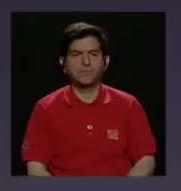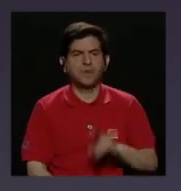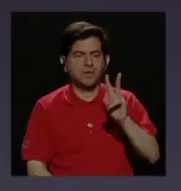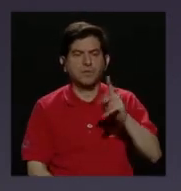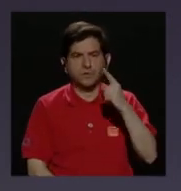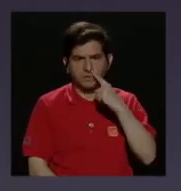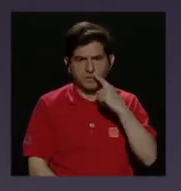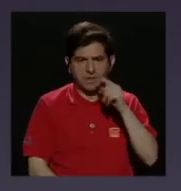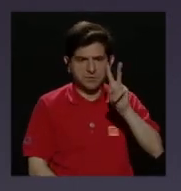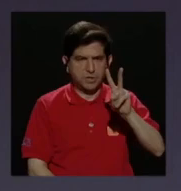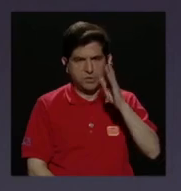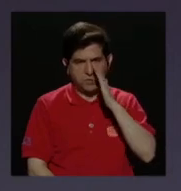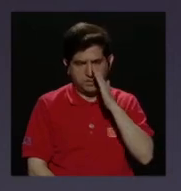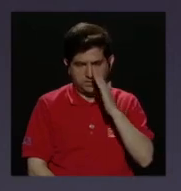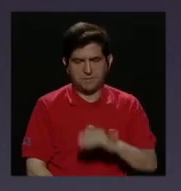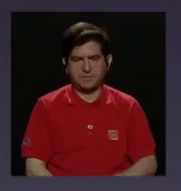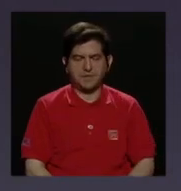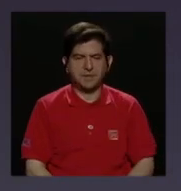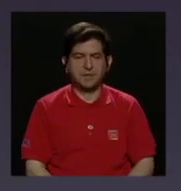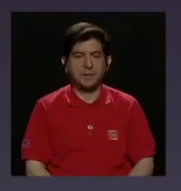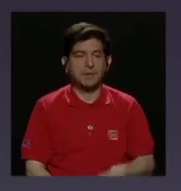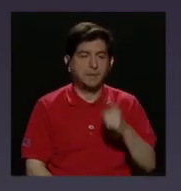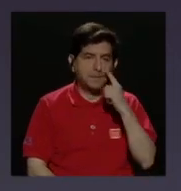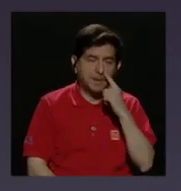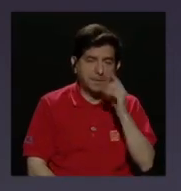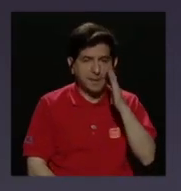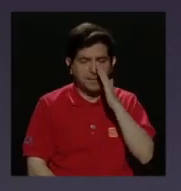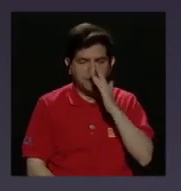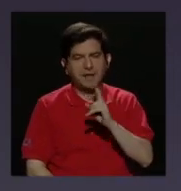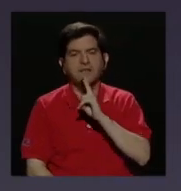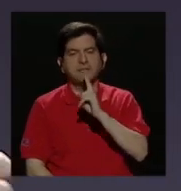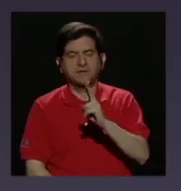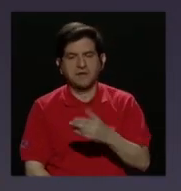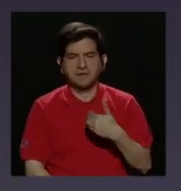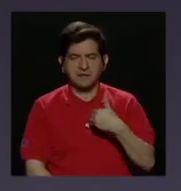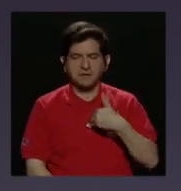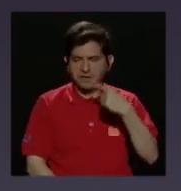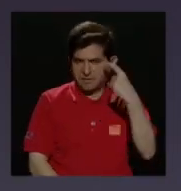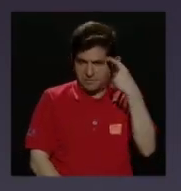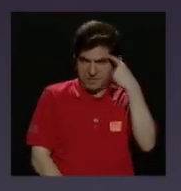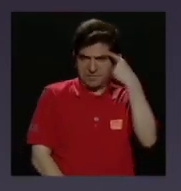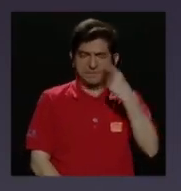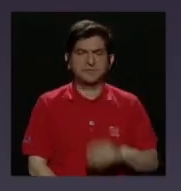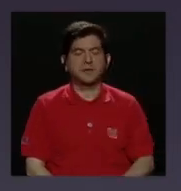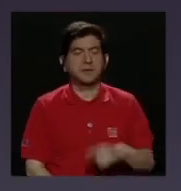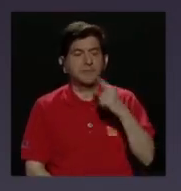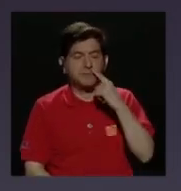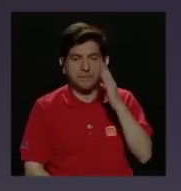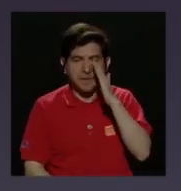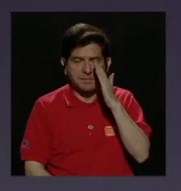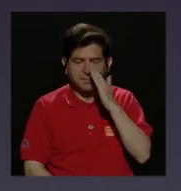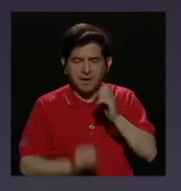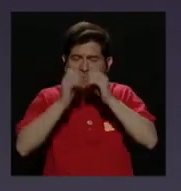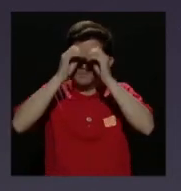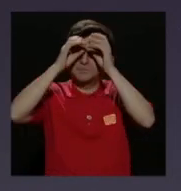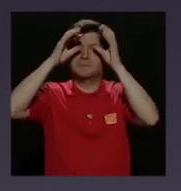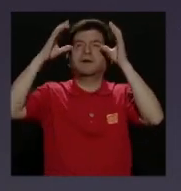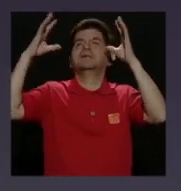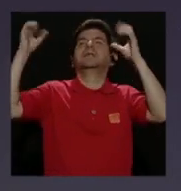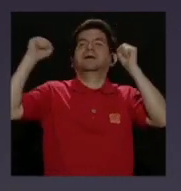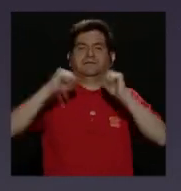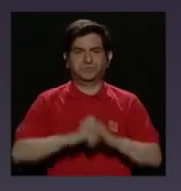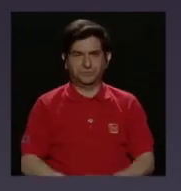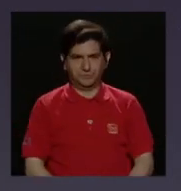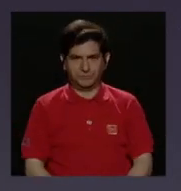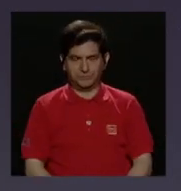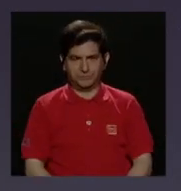papás y dos mamás, el papá y mamá verdadero que tienen sus pensamientos, y el papá y mamá imaginarios, los imaginarios